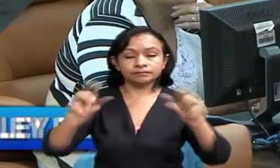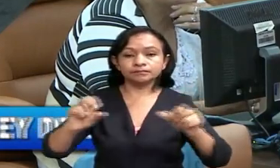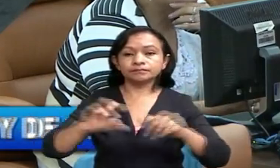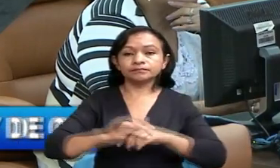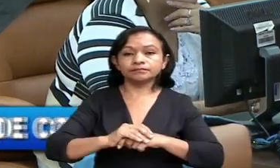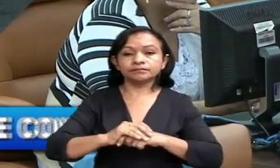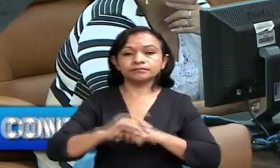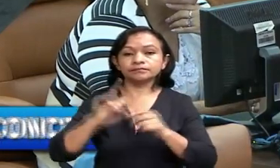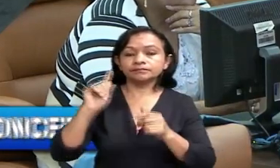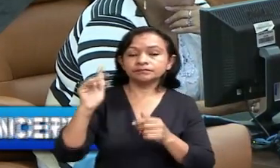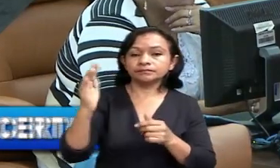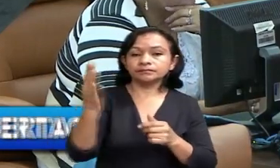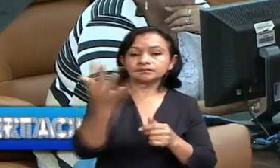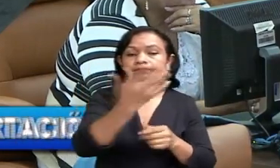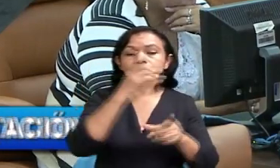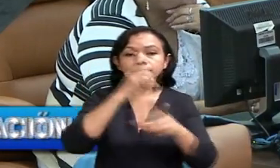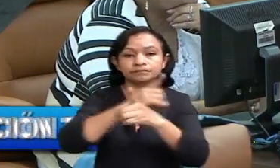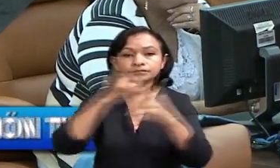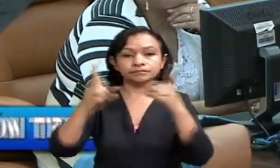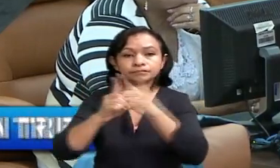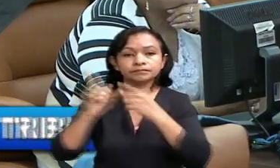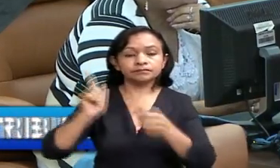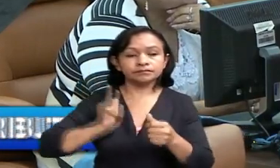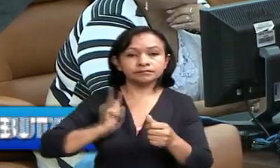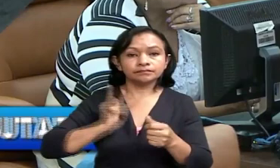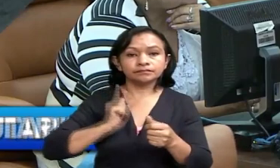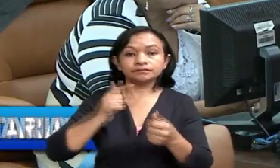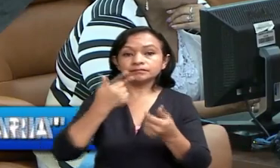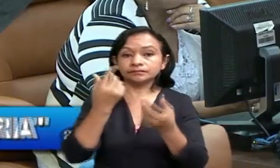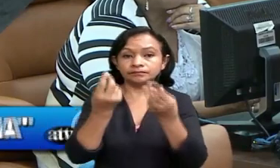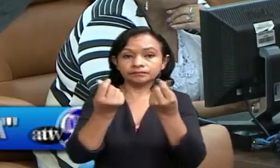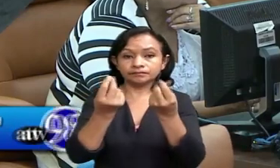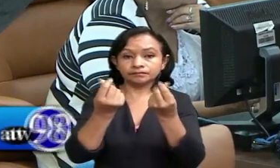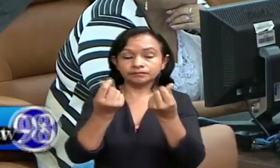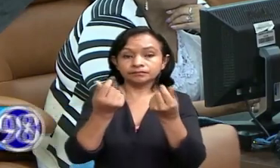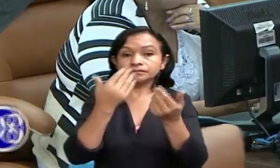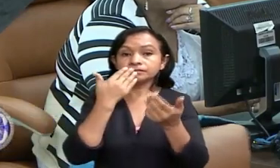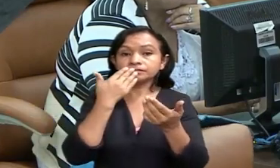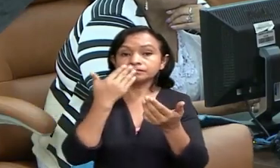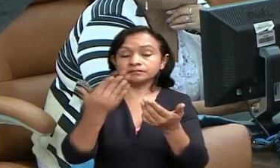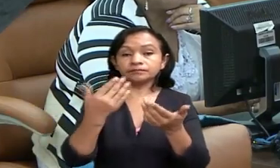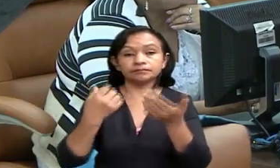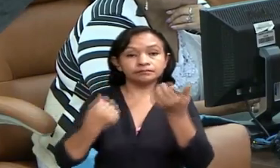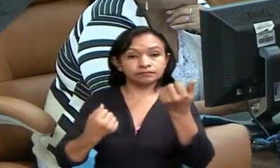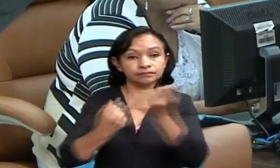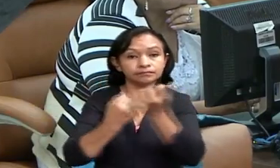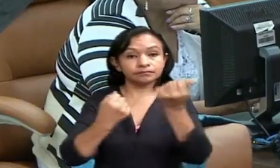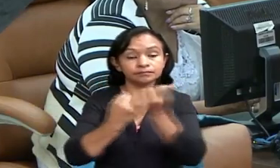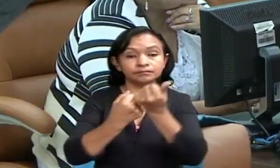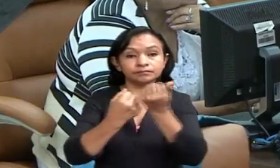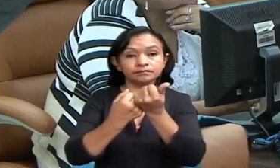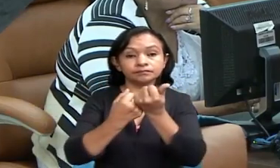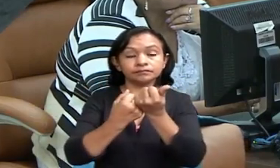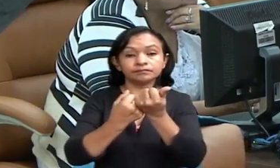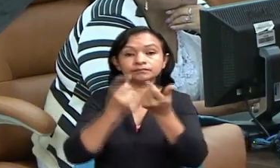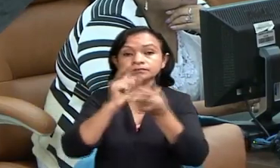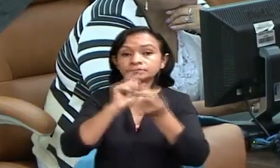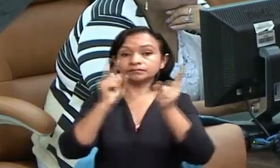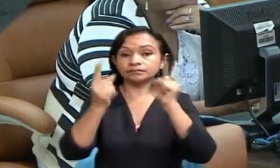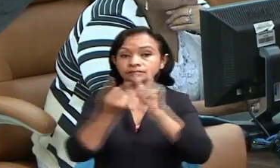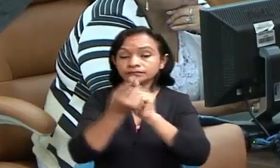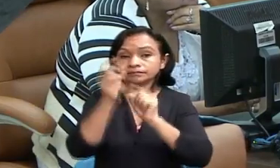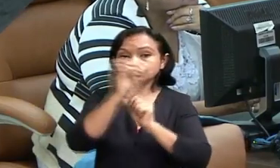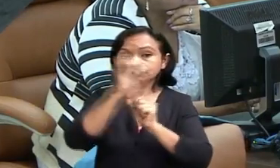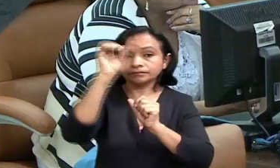Entonces, garantizar recursos sanos y sostenibles a través de una reforma